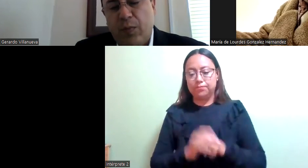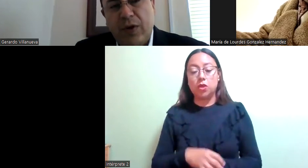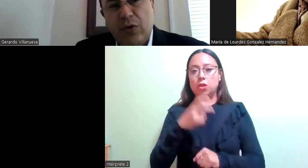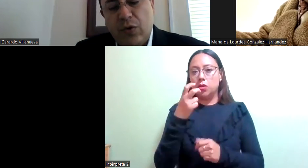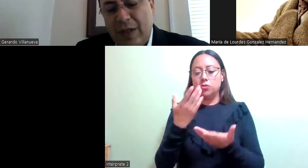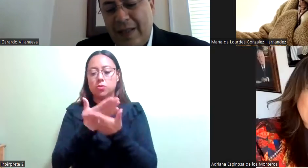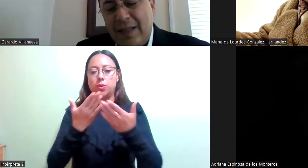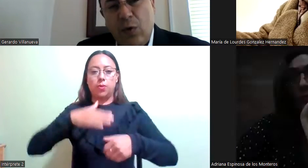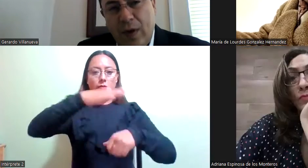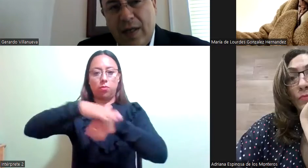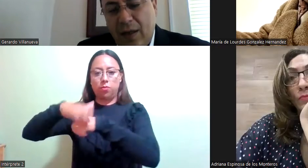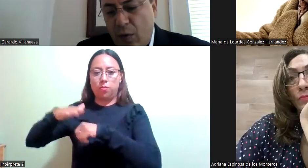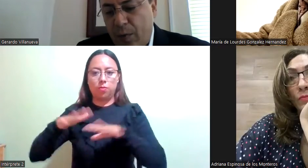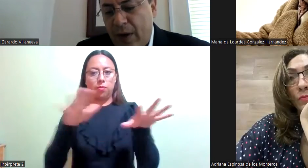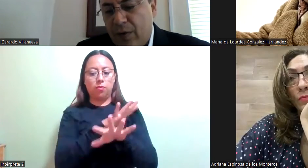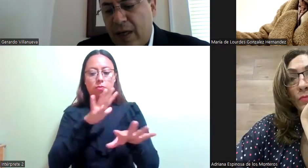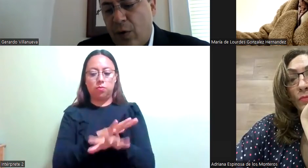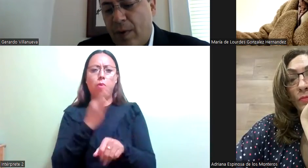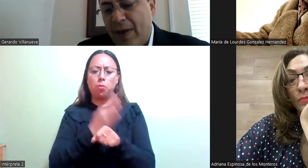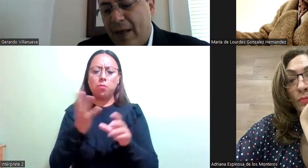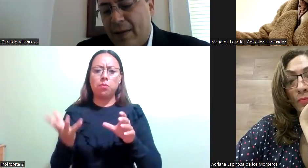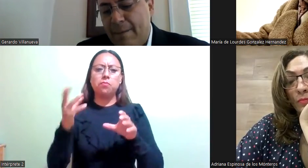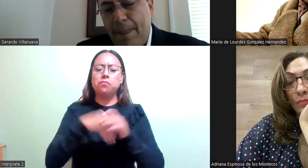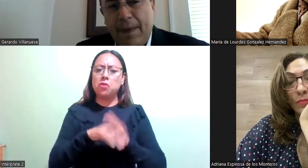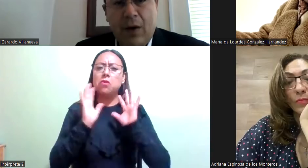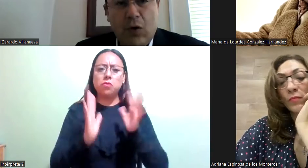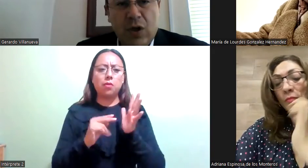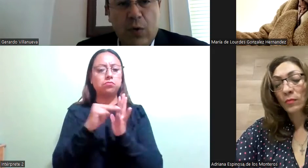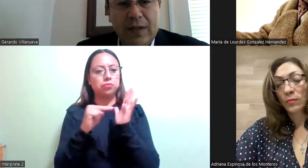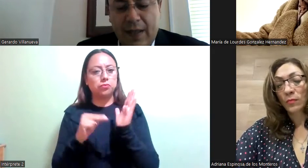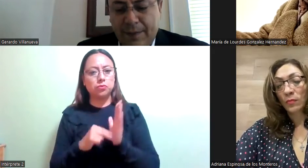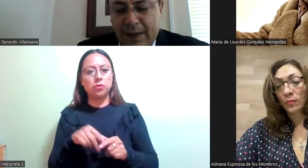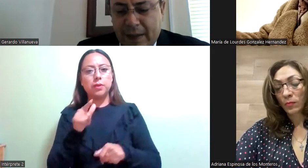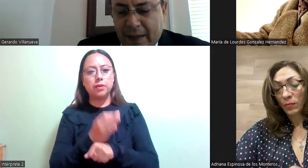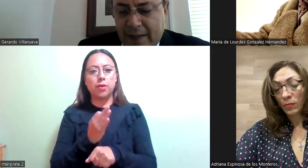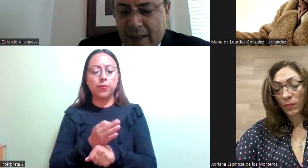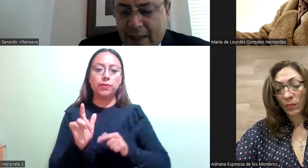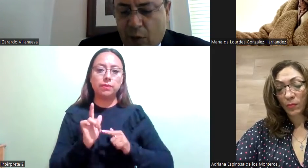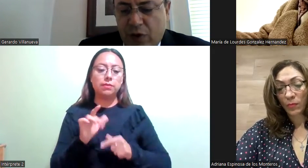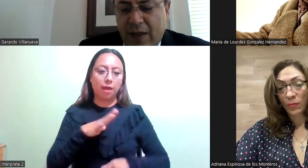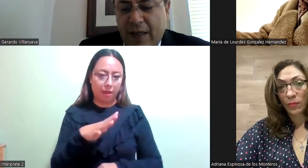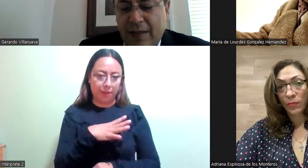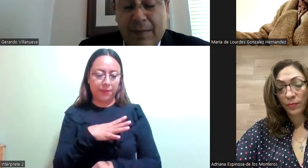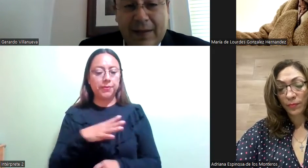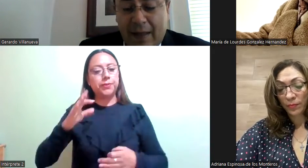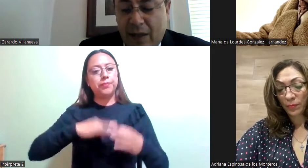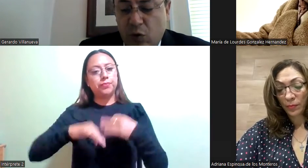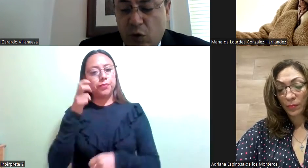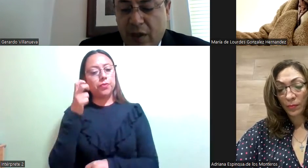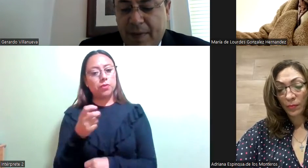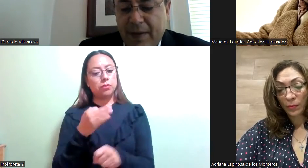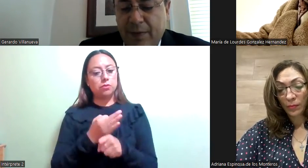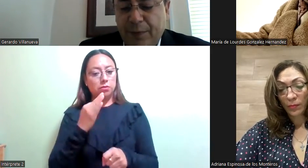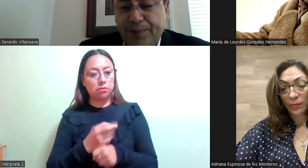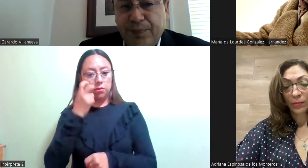cambios propuestos ya se encuentran incorporados a la norma vigente y, en consecuencia, se considera sin materia el